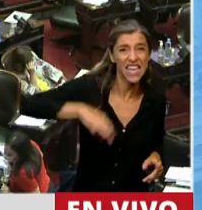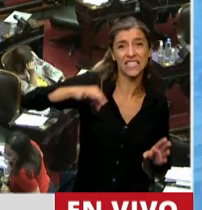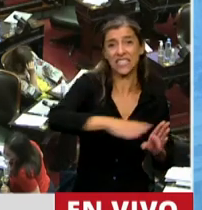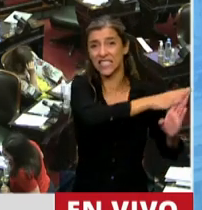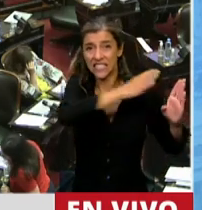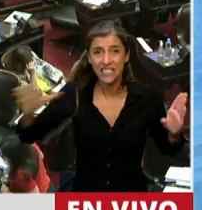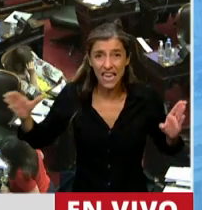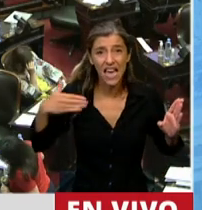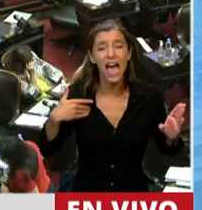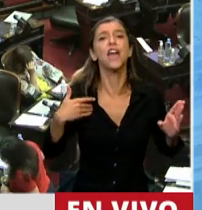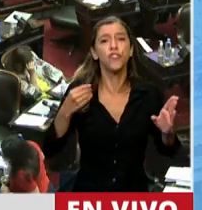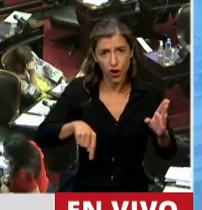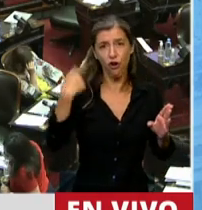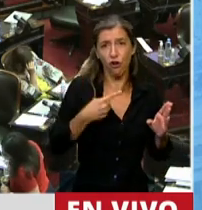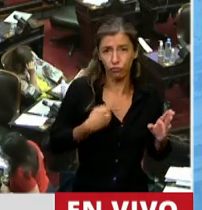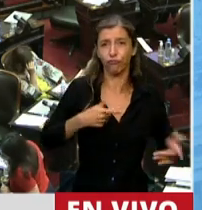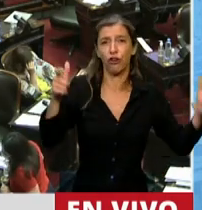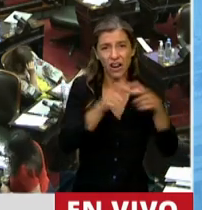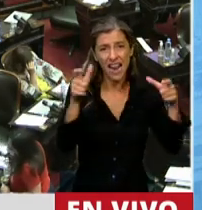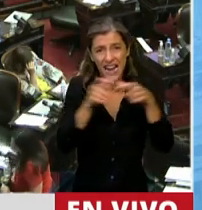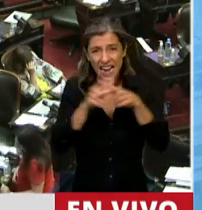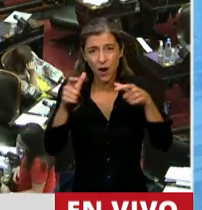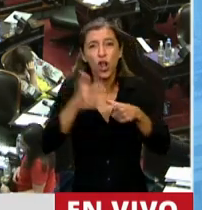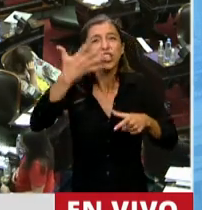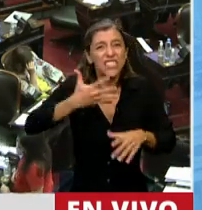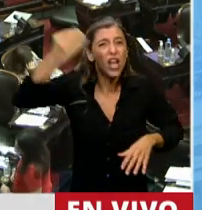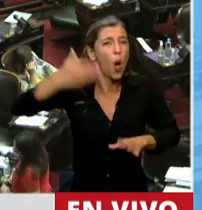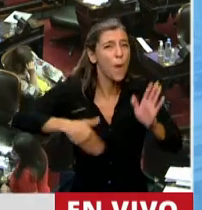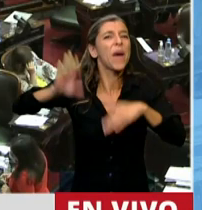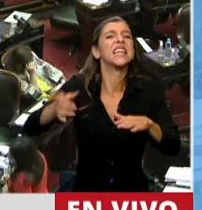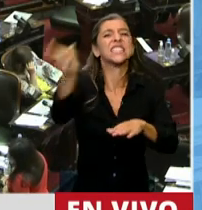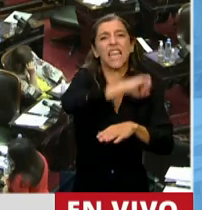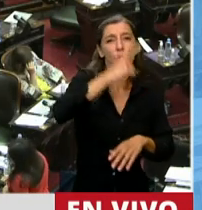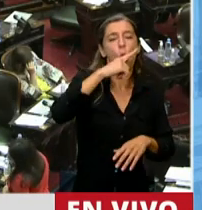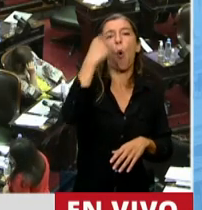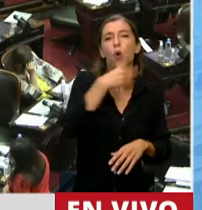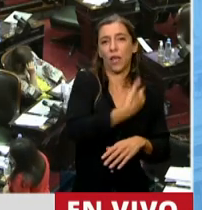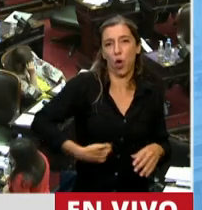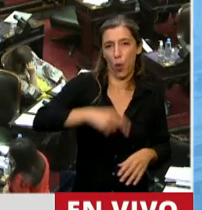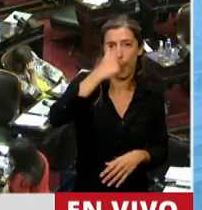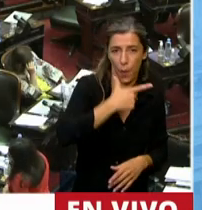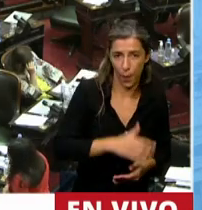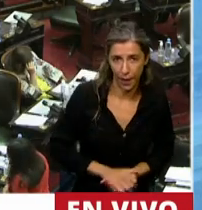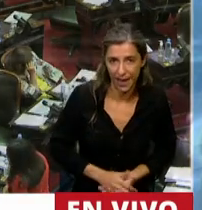5 veces más de reuniones que las que tuvimos en los últimos gobiernos de macrismo. Gracias.